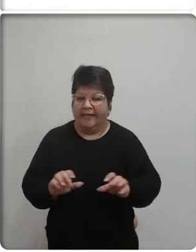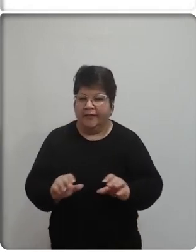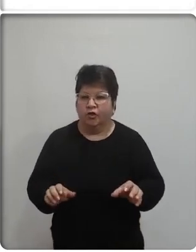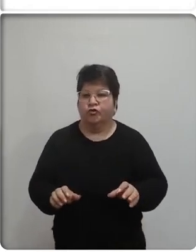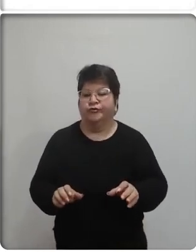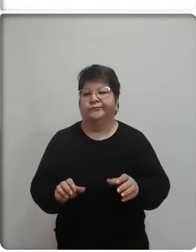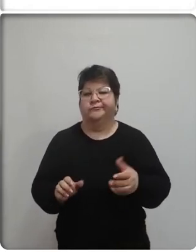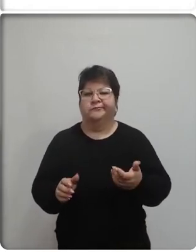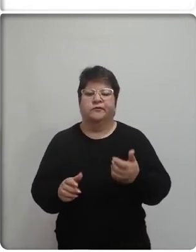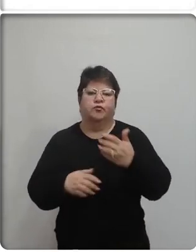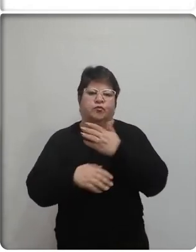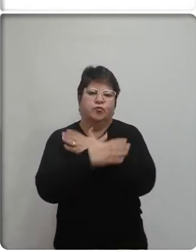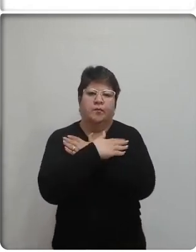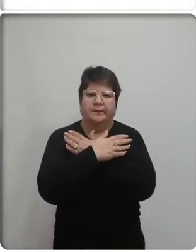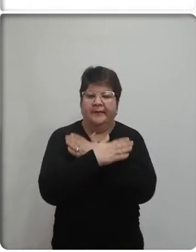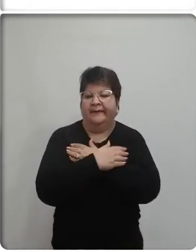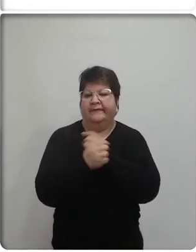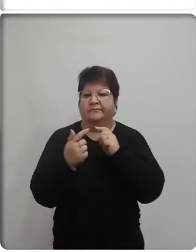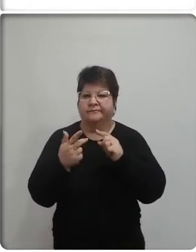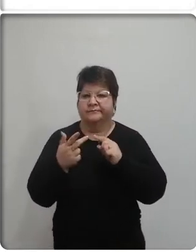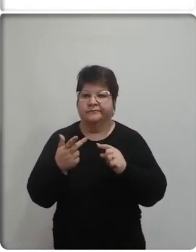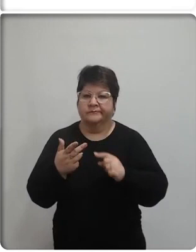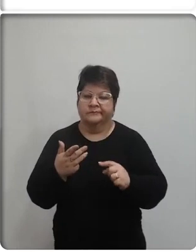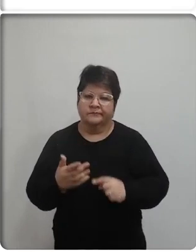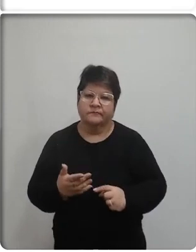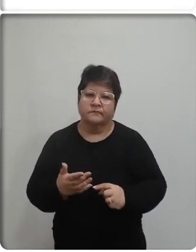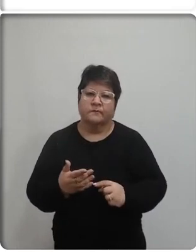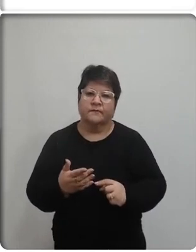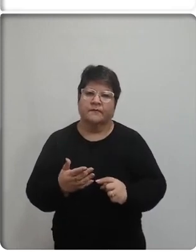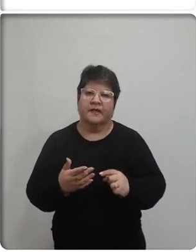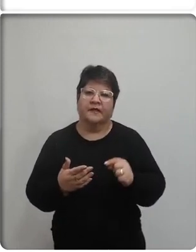estas gistas suplentes en las consultas,